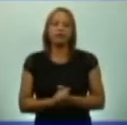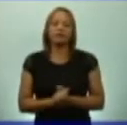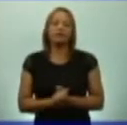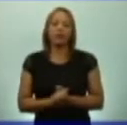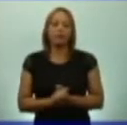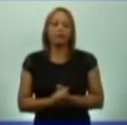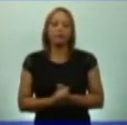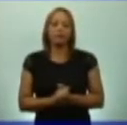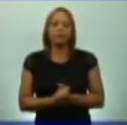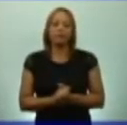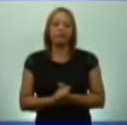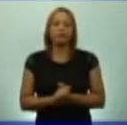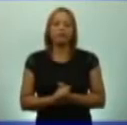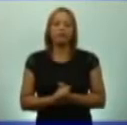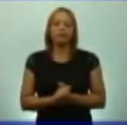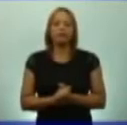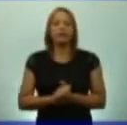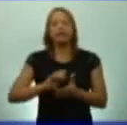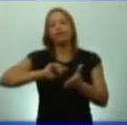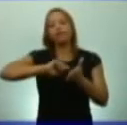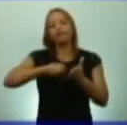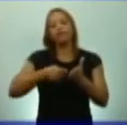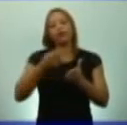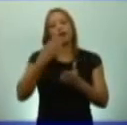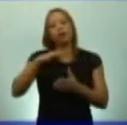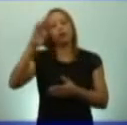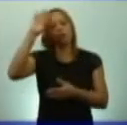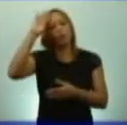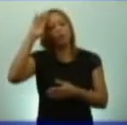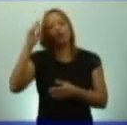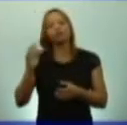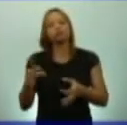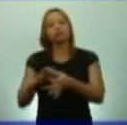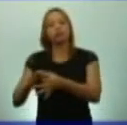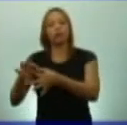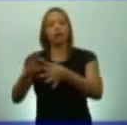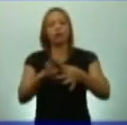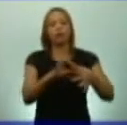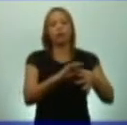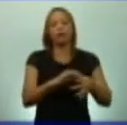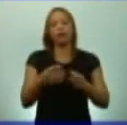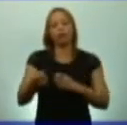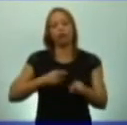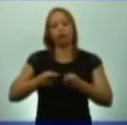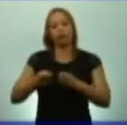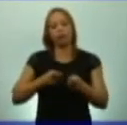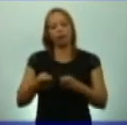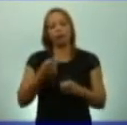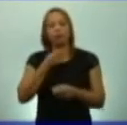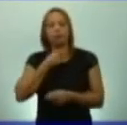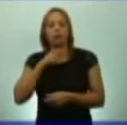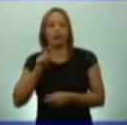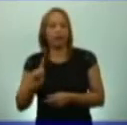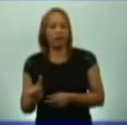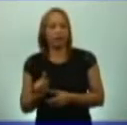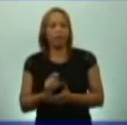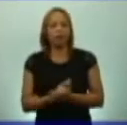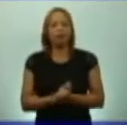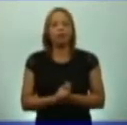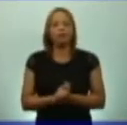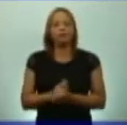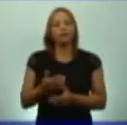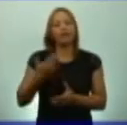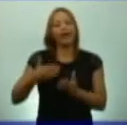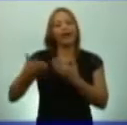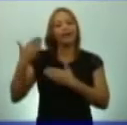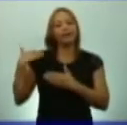internacionalismo, firmaron con Cuba numerosos convenios comerciales. Ejemplo, la antigua Unión